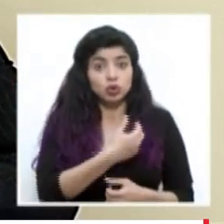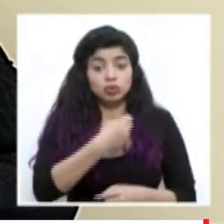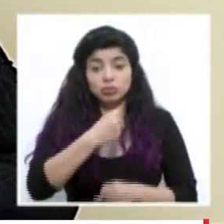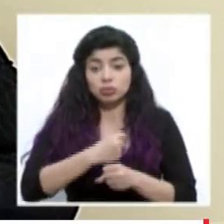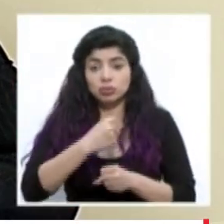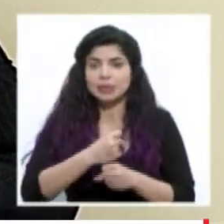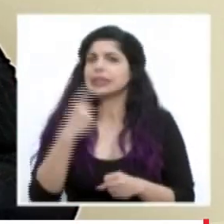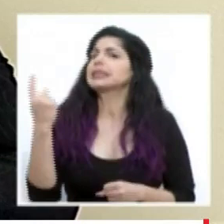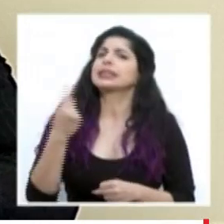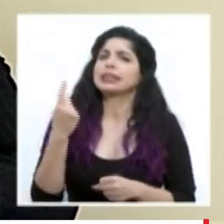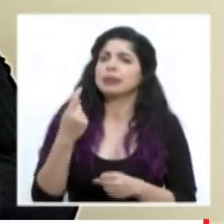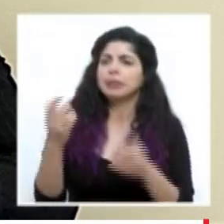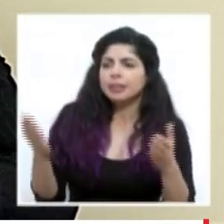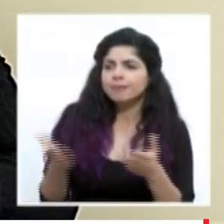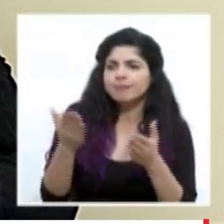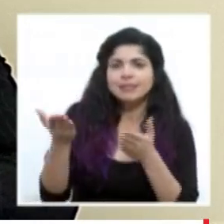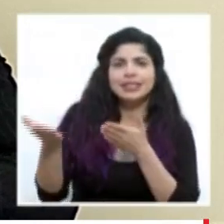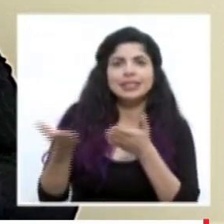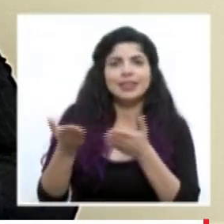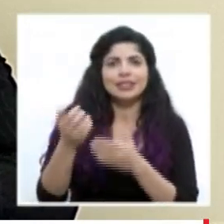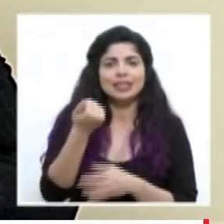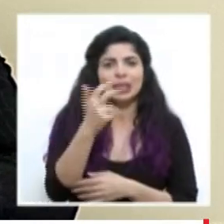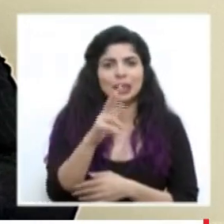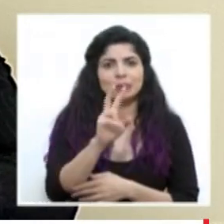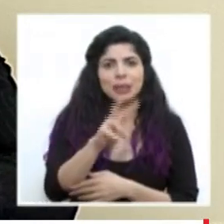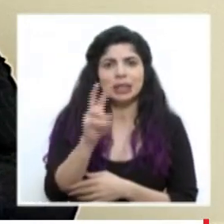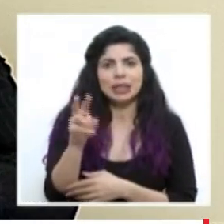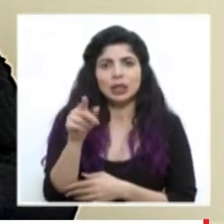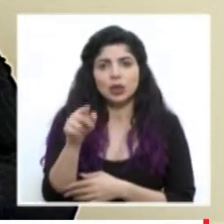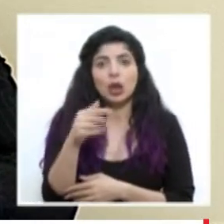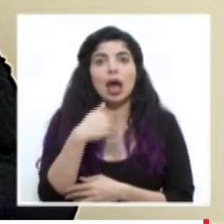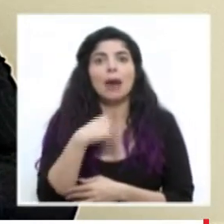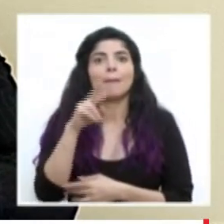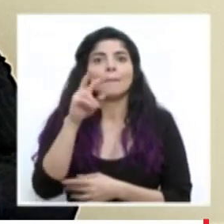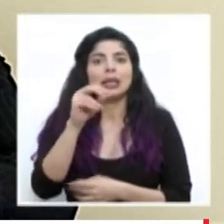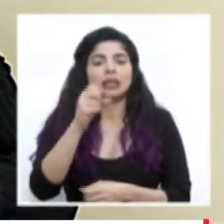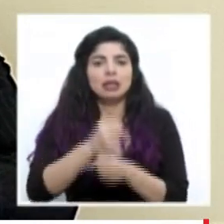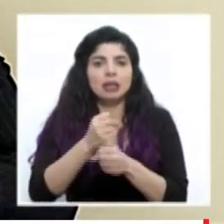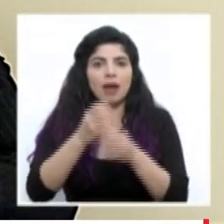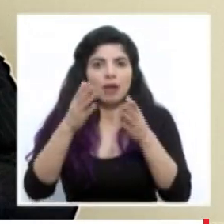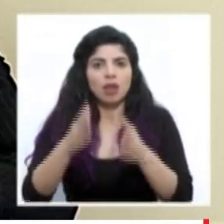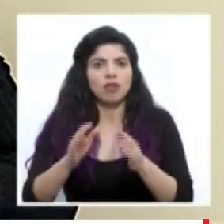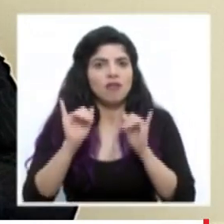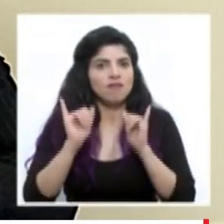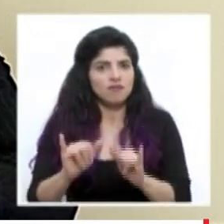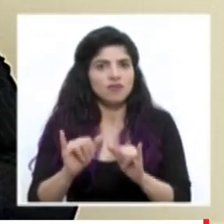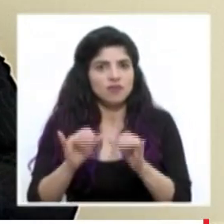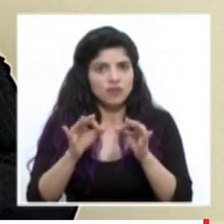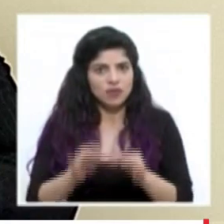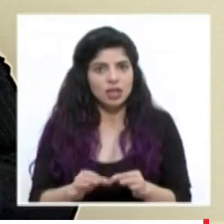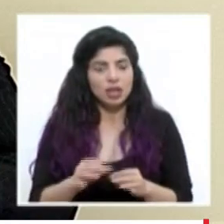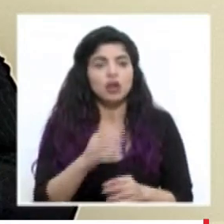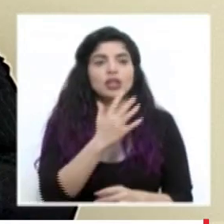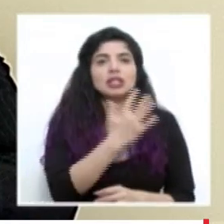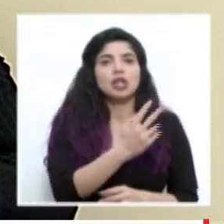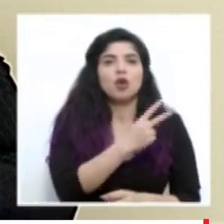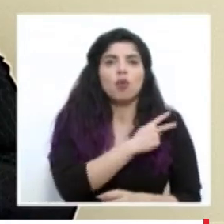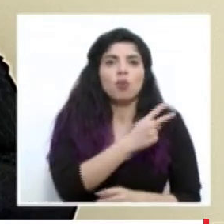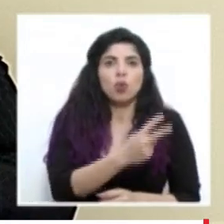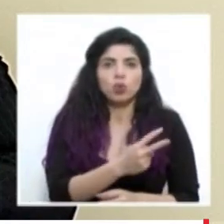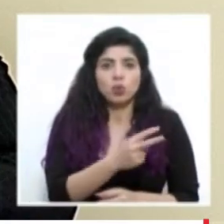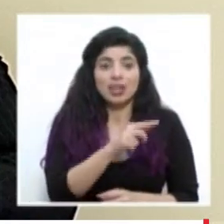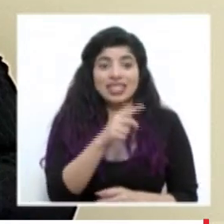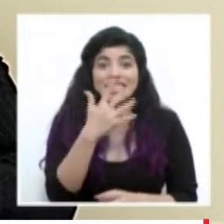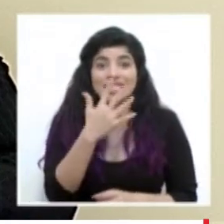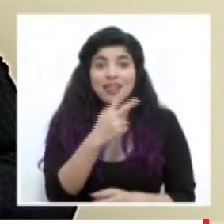trabajando siempre fortaleciendo el servicio del 1322, que tiene en realidad 20 funcionarios fijos y tenemos 5 voluntarios. Se han estado,